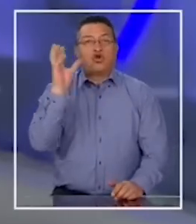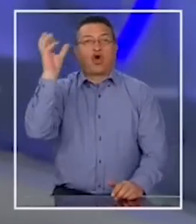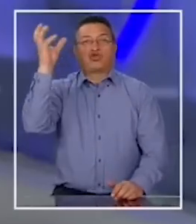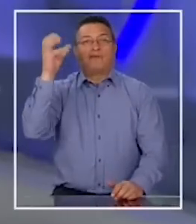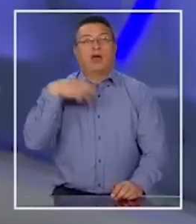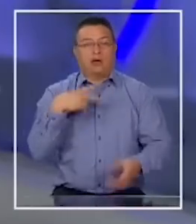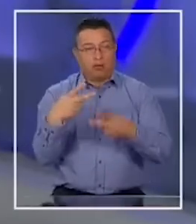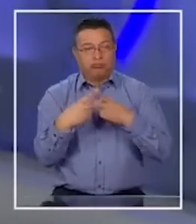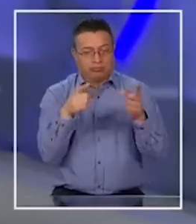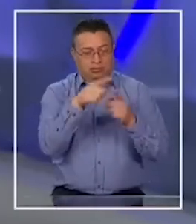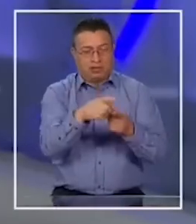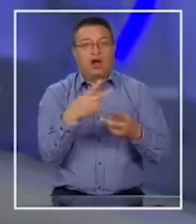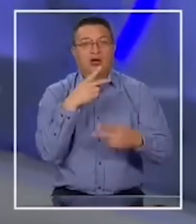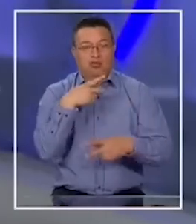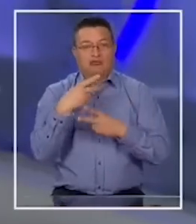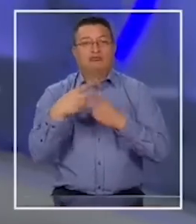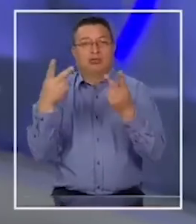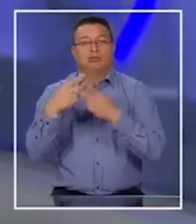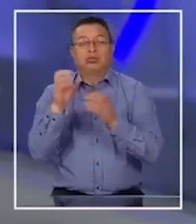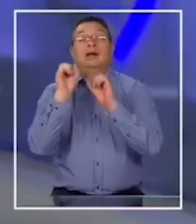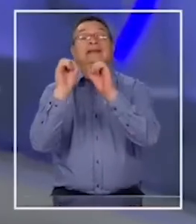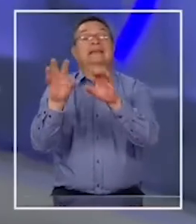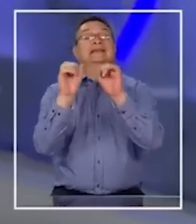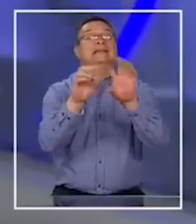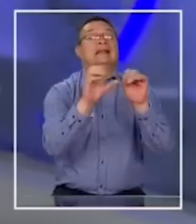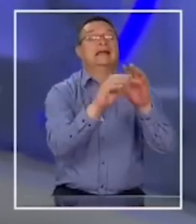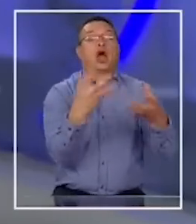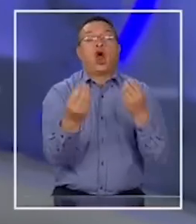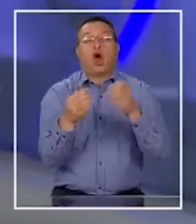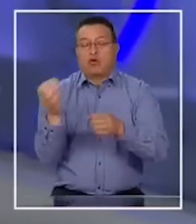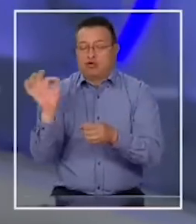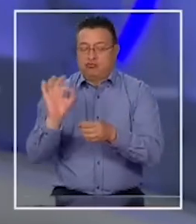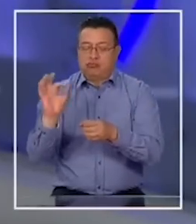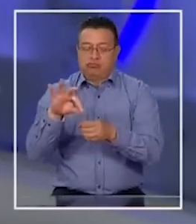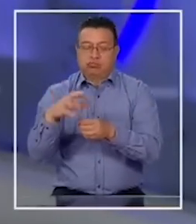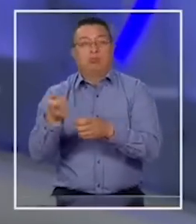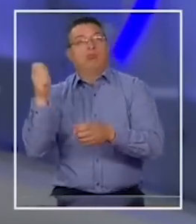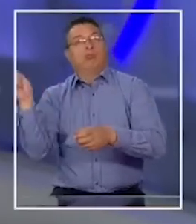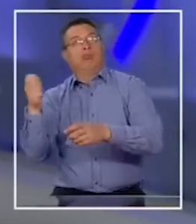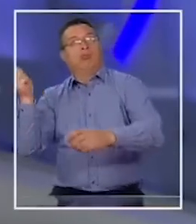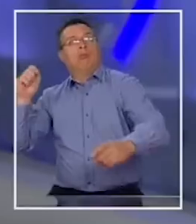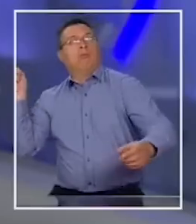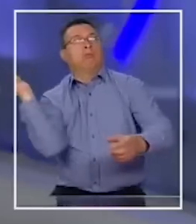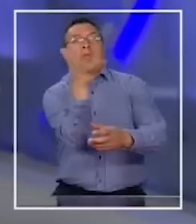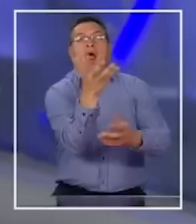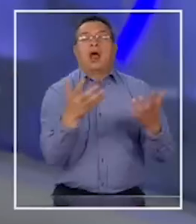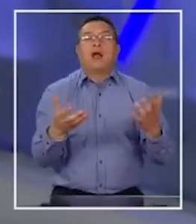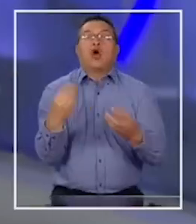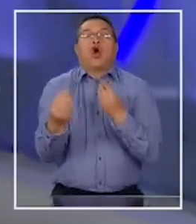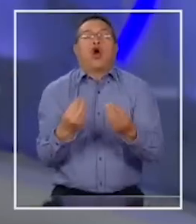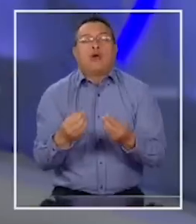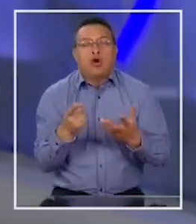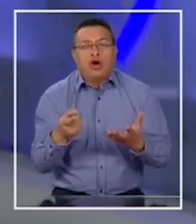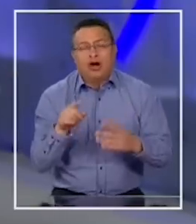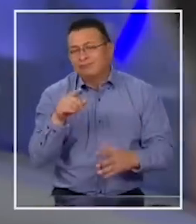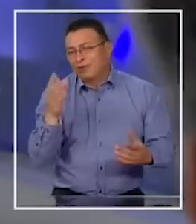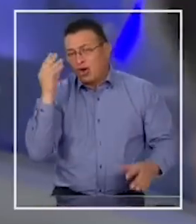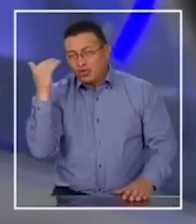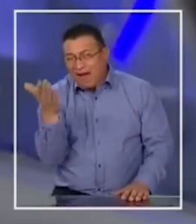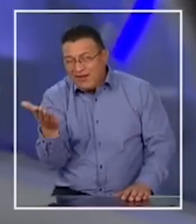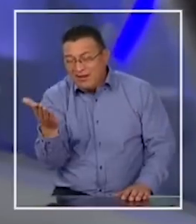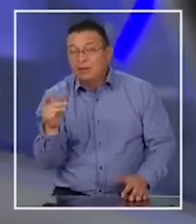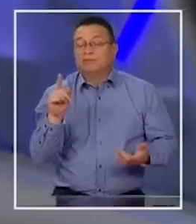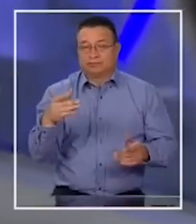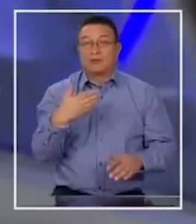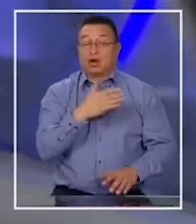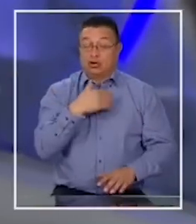donde este tipo se jactaba de manipular y enseñar a otro a manipular bombas Molotov Yo quiero creer que el presidente borich ha hecho un